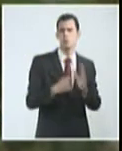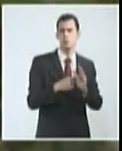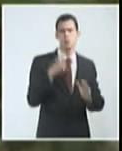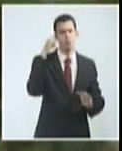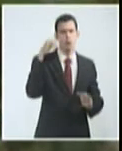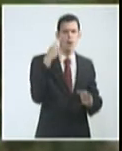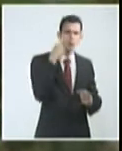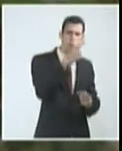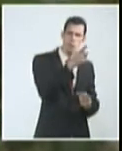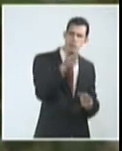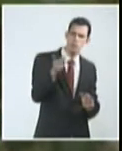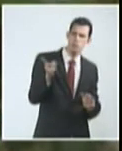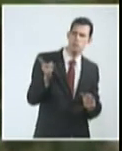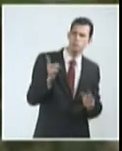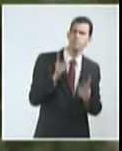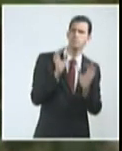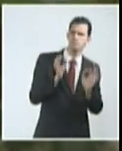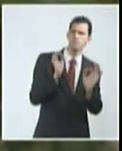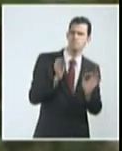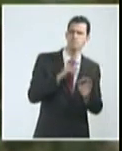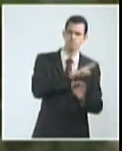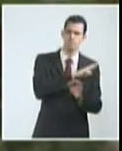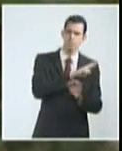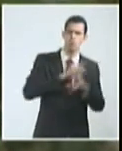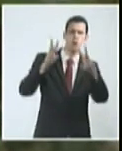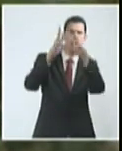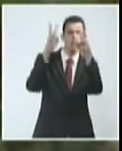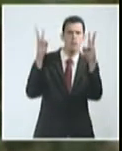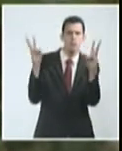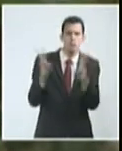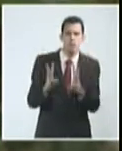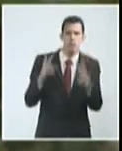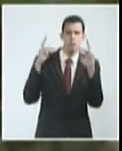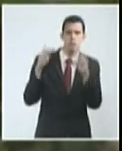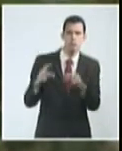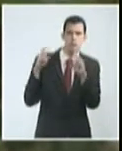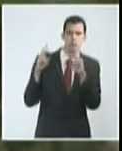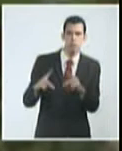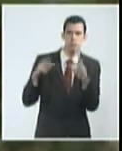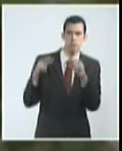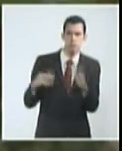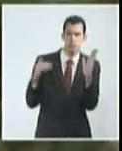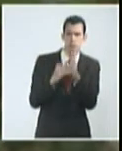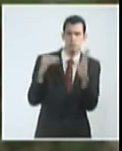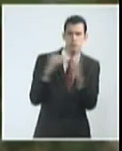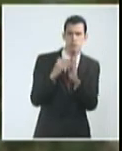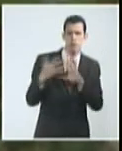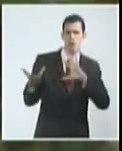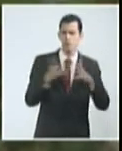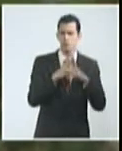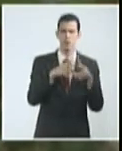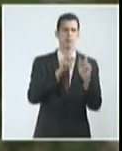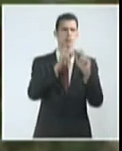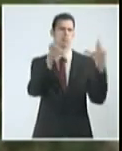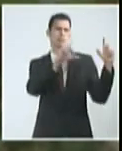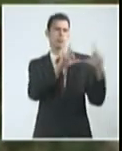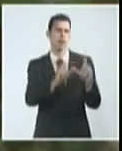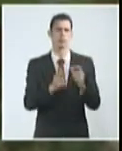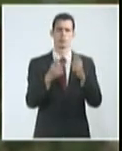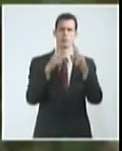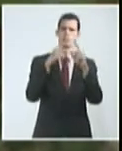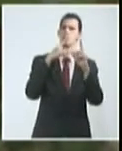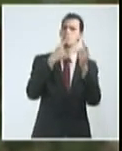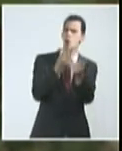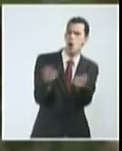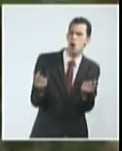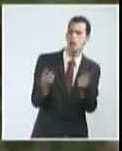intención mediática y que trasciende lo mediático, es parte de una estrategia imperial por tratar